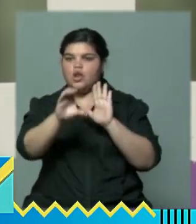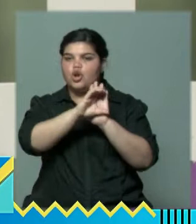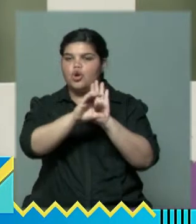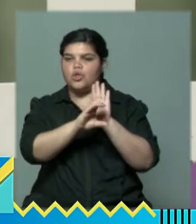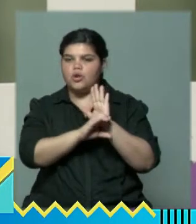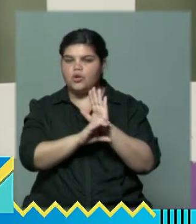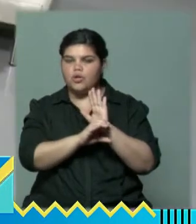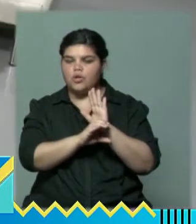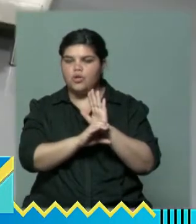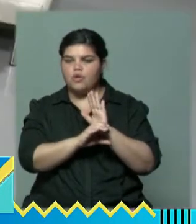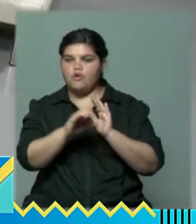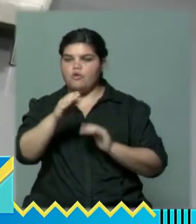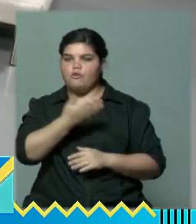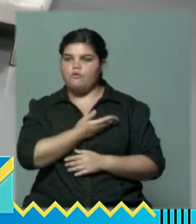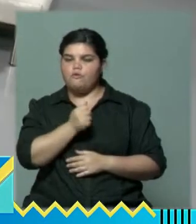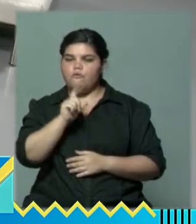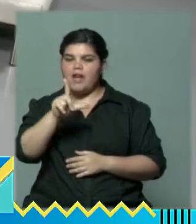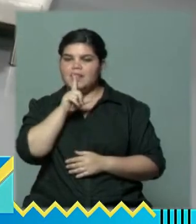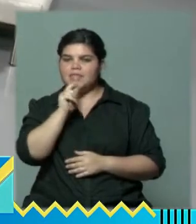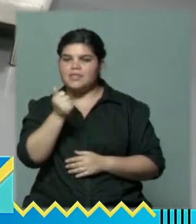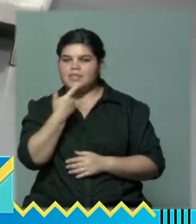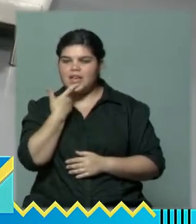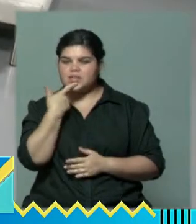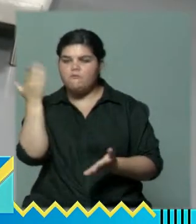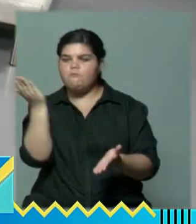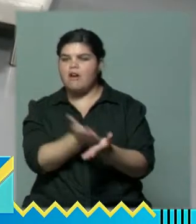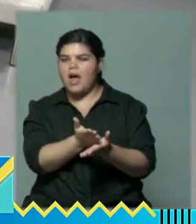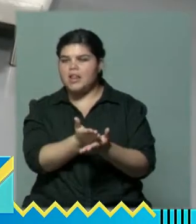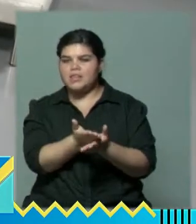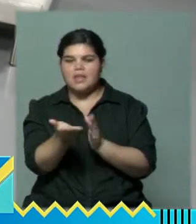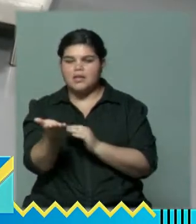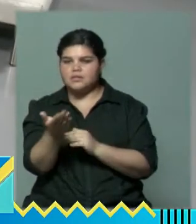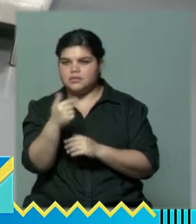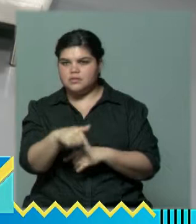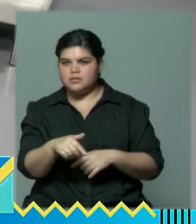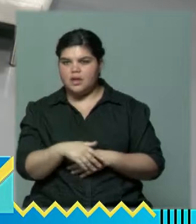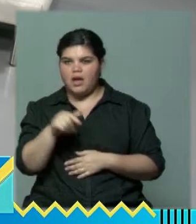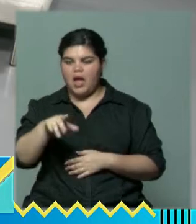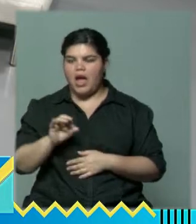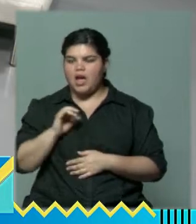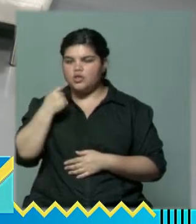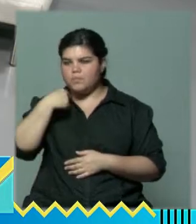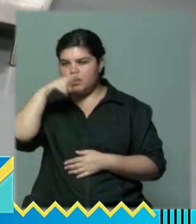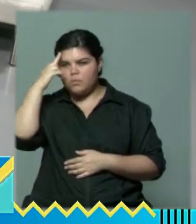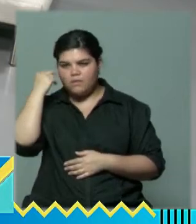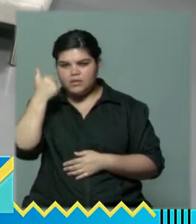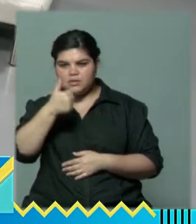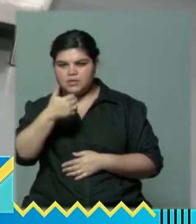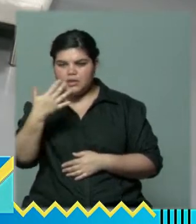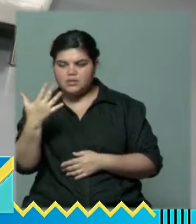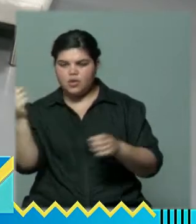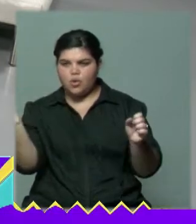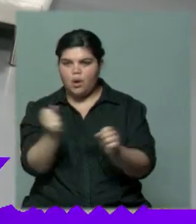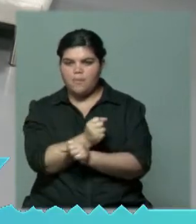es el Código de Falta en la provincia de Mendoza o cómo se encuentra actualmente, teniendo en cuenta que se aprobó allá por el año 1965? Bueno,